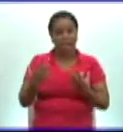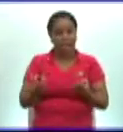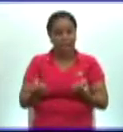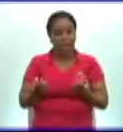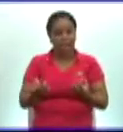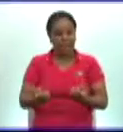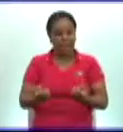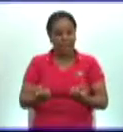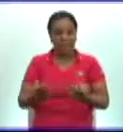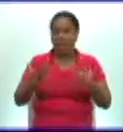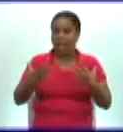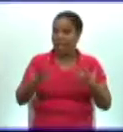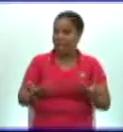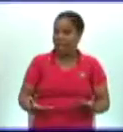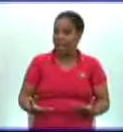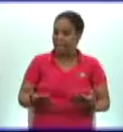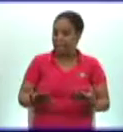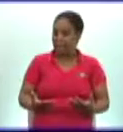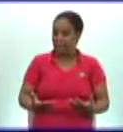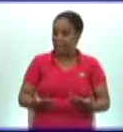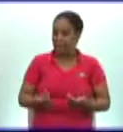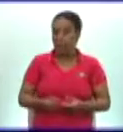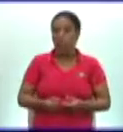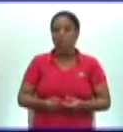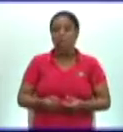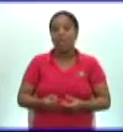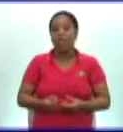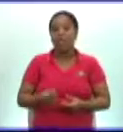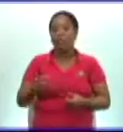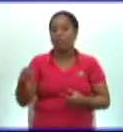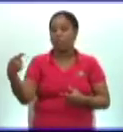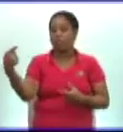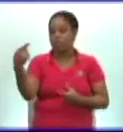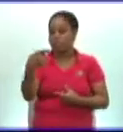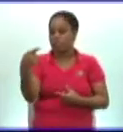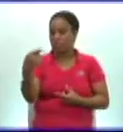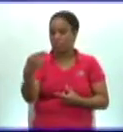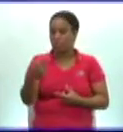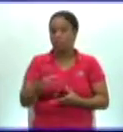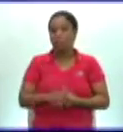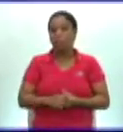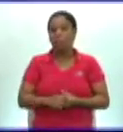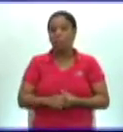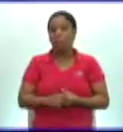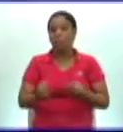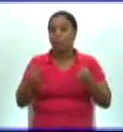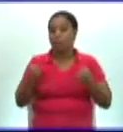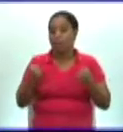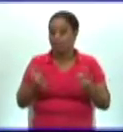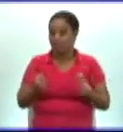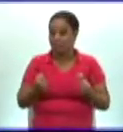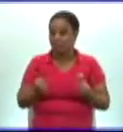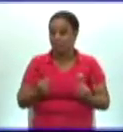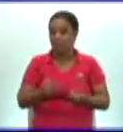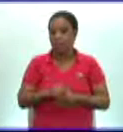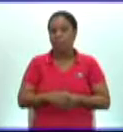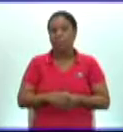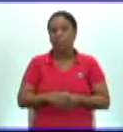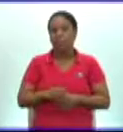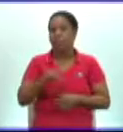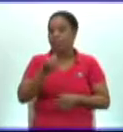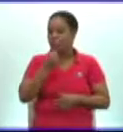El peso es una magnitud vectorial, es una fuerza que la podemos